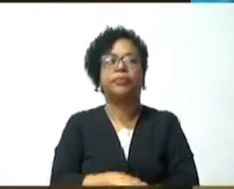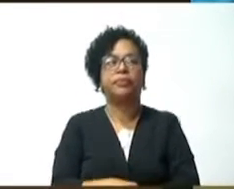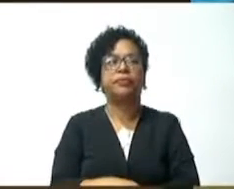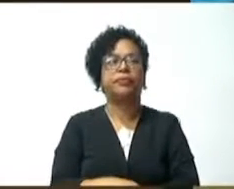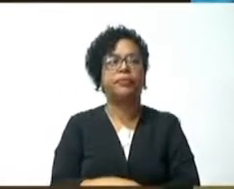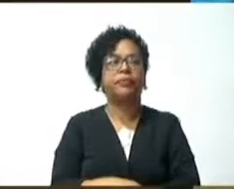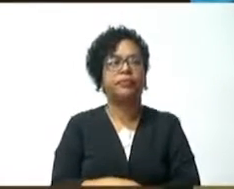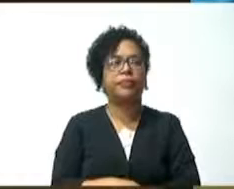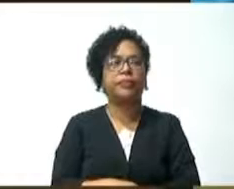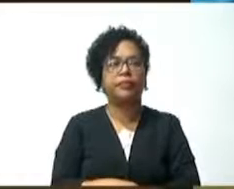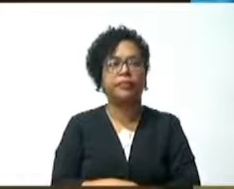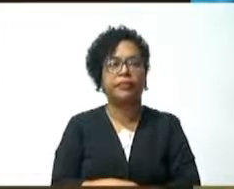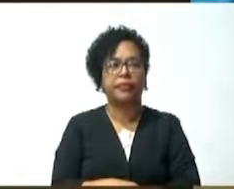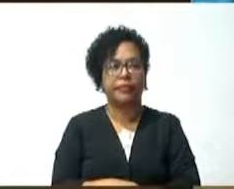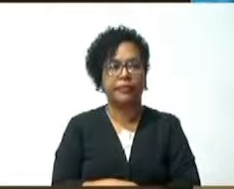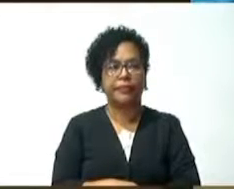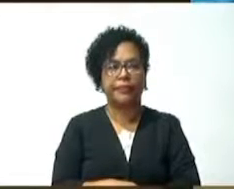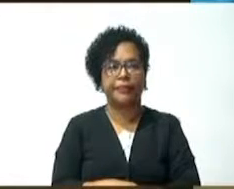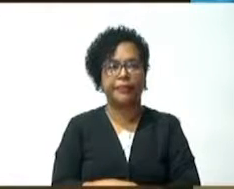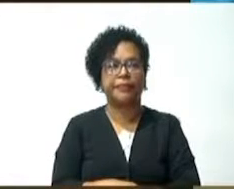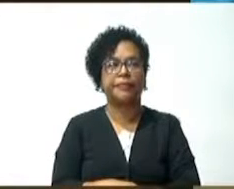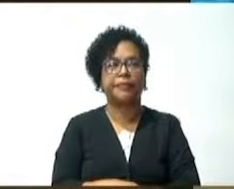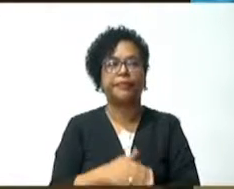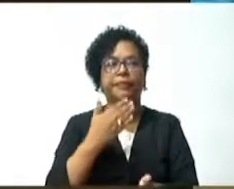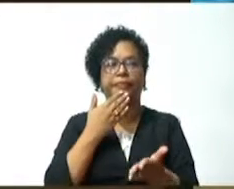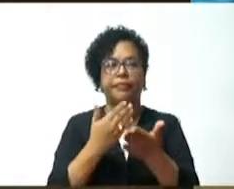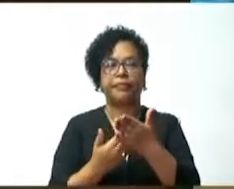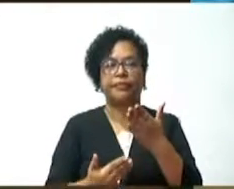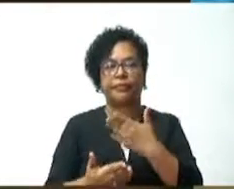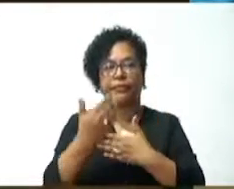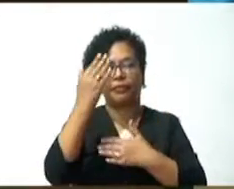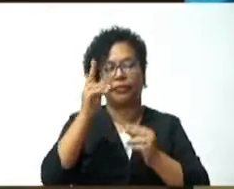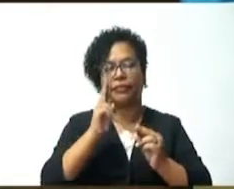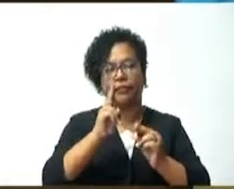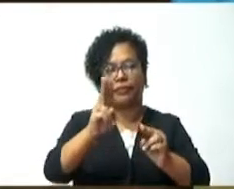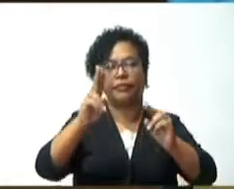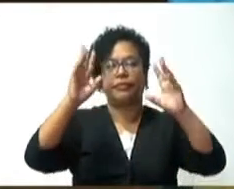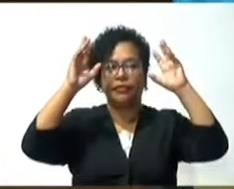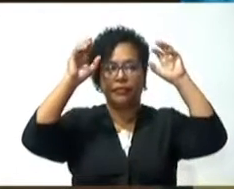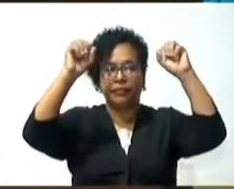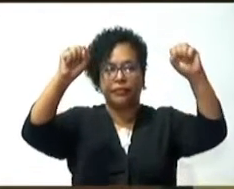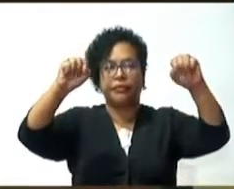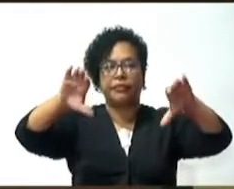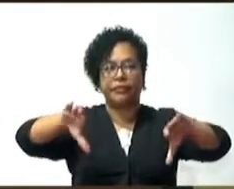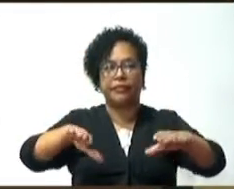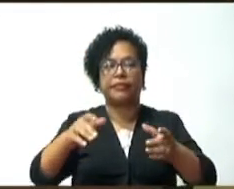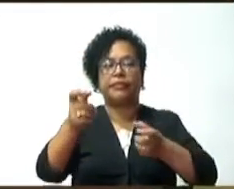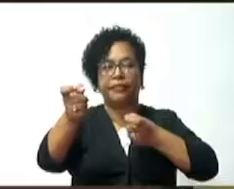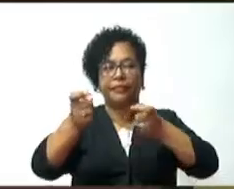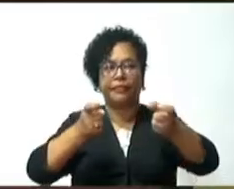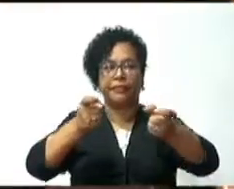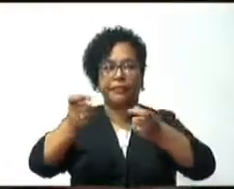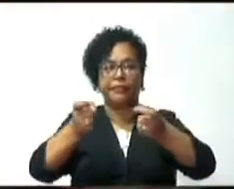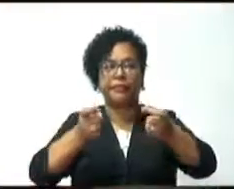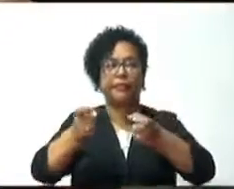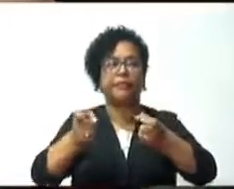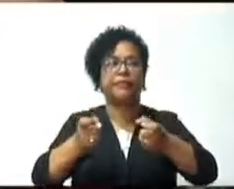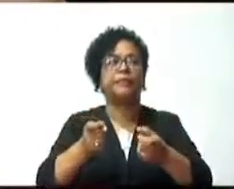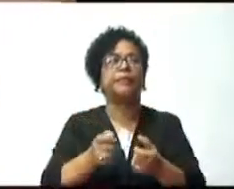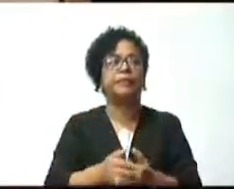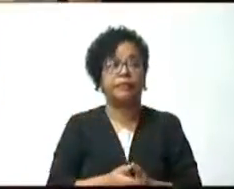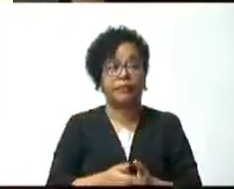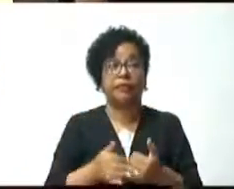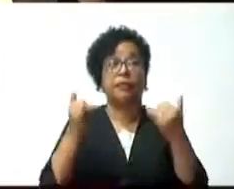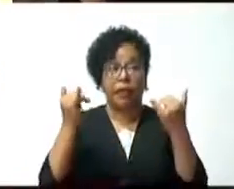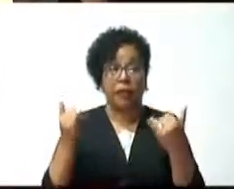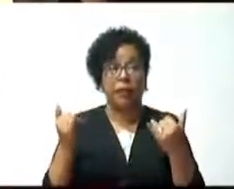bien Buenos días norable presidente bufete directivo colegas todos Ahora sí